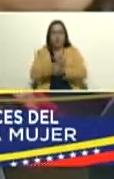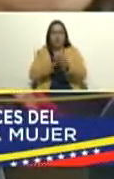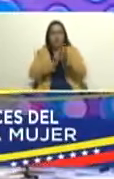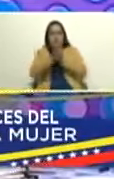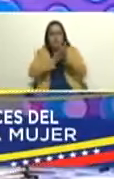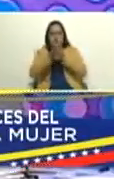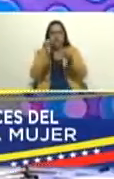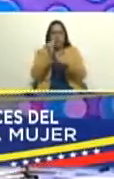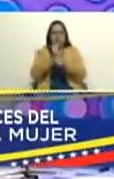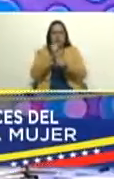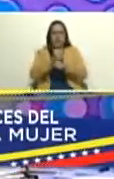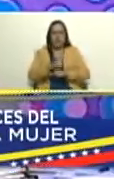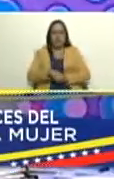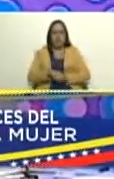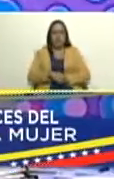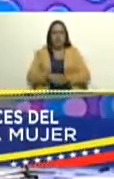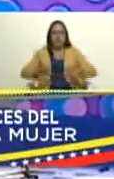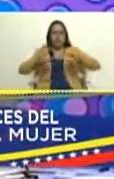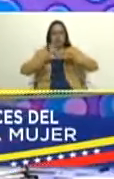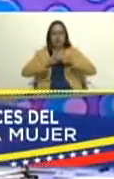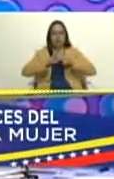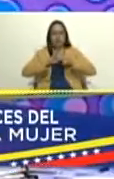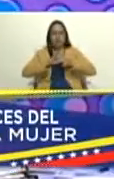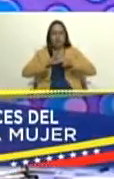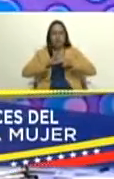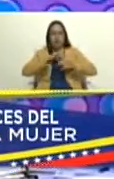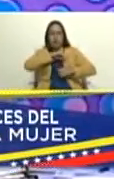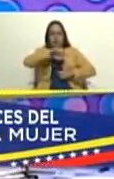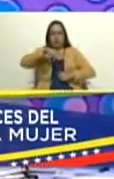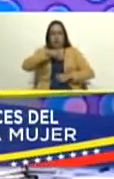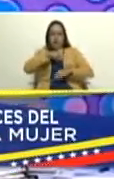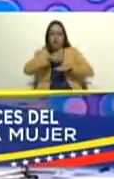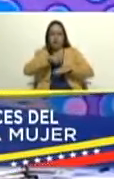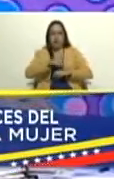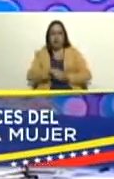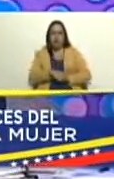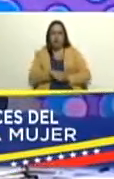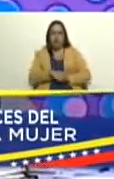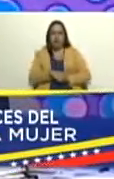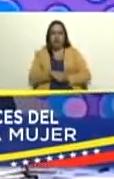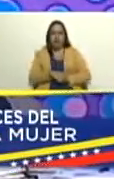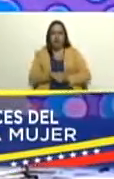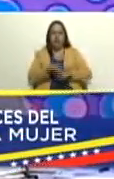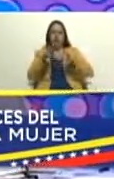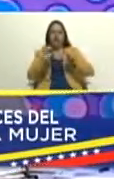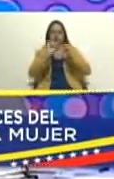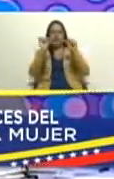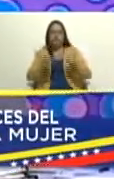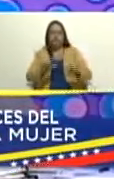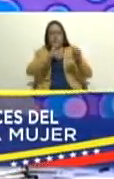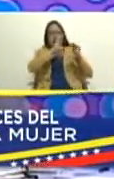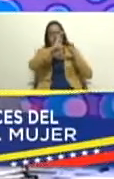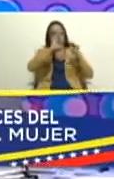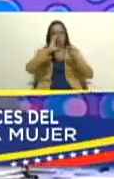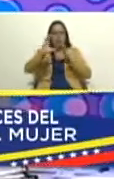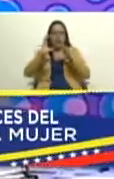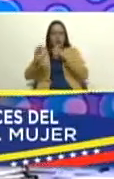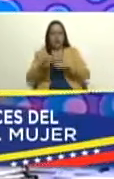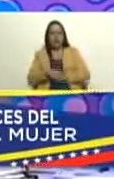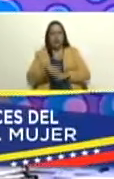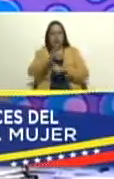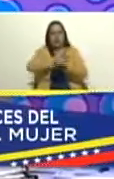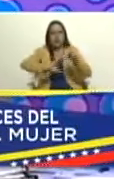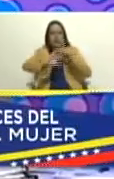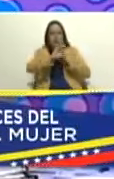del trabajo, de la unión nacional. ¿Ah? Nuevos sistemas de comunicación, la cultura,